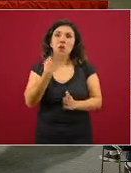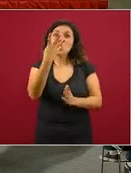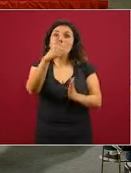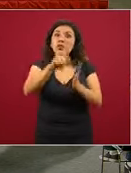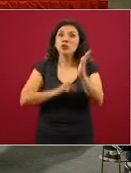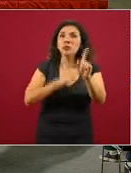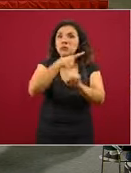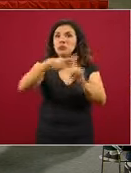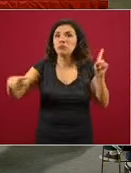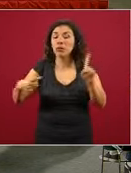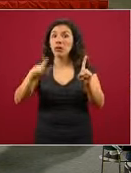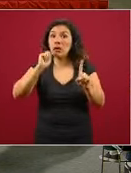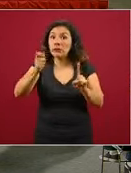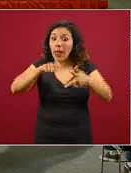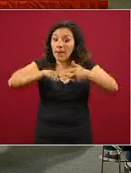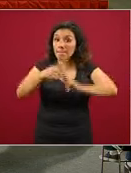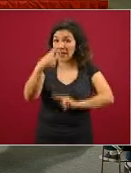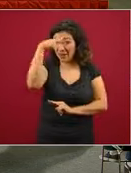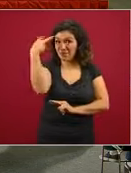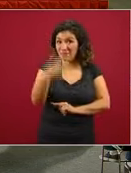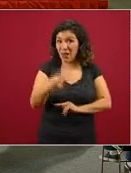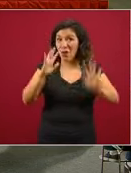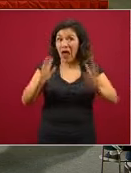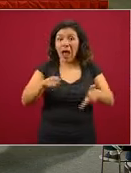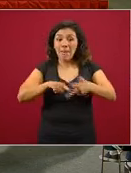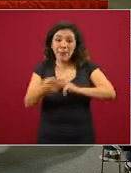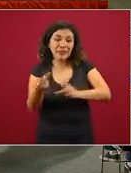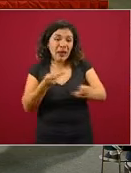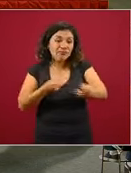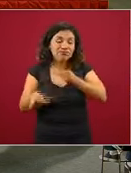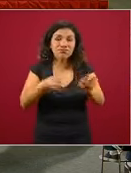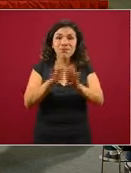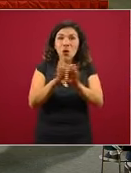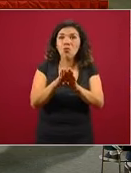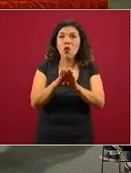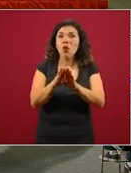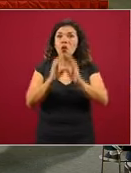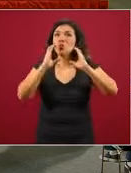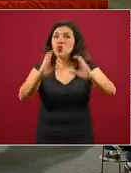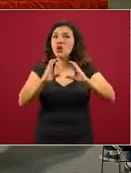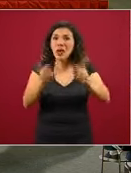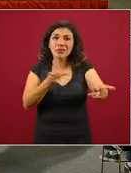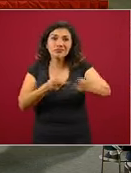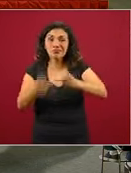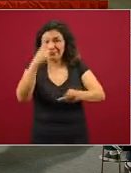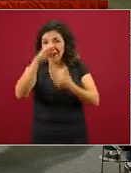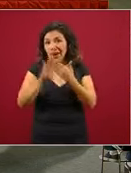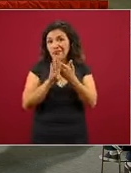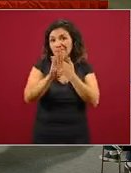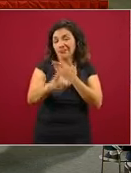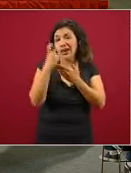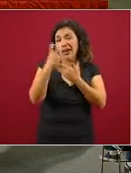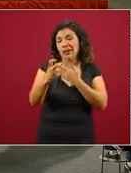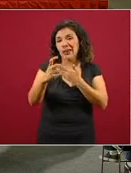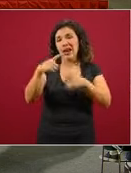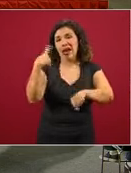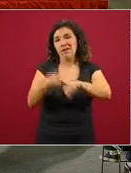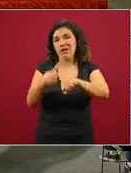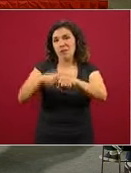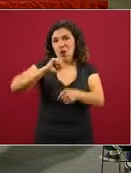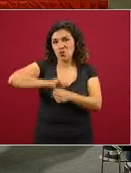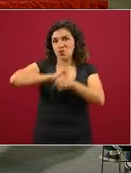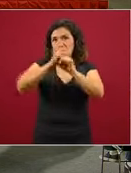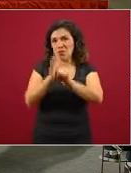y medio desde que en México se iniciaron las intervenciones comunitarias precisamente para contrarrestar y